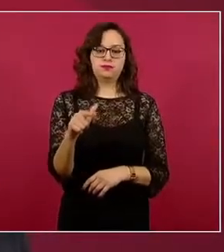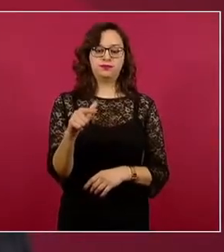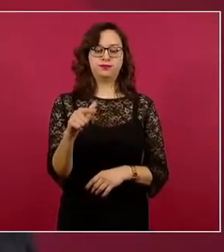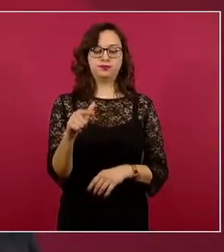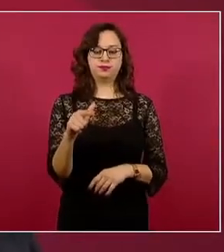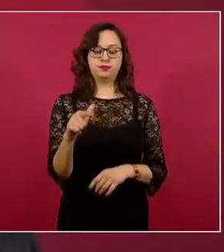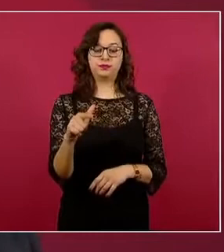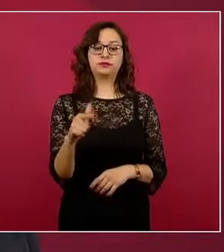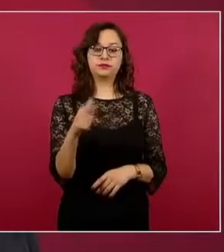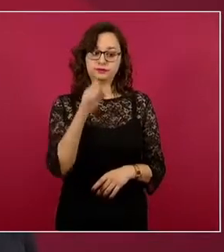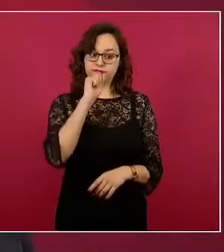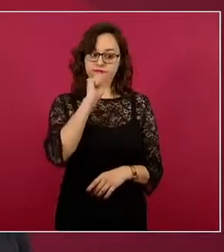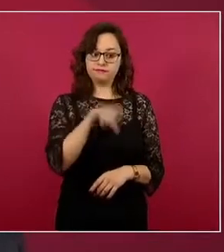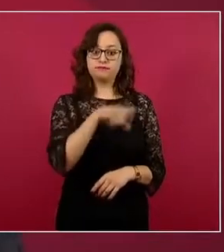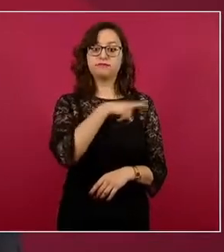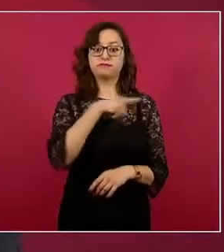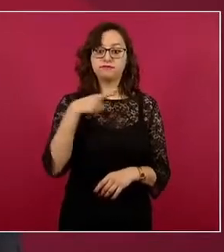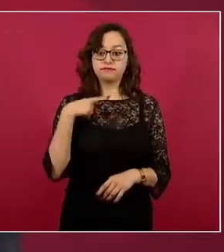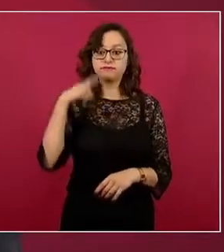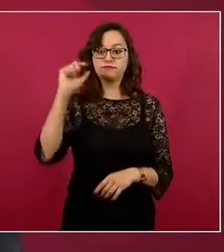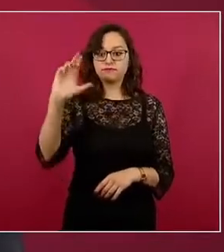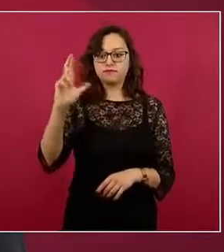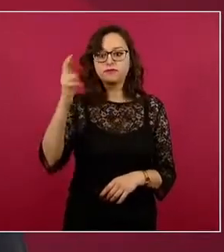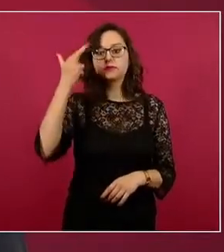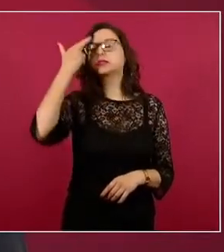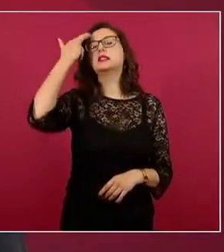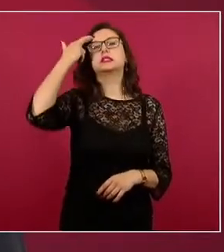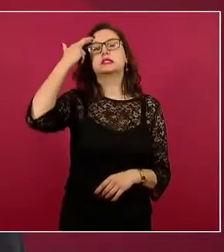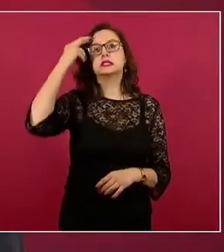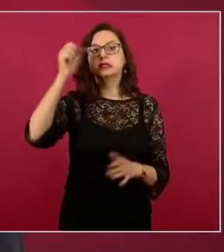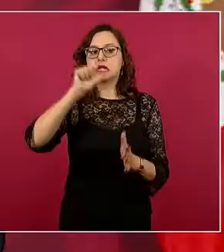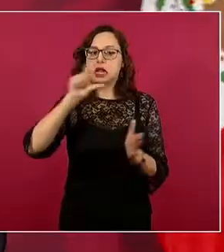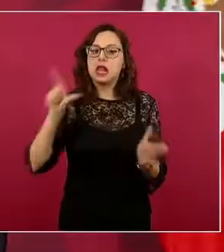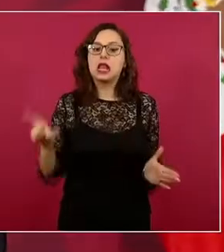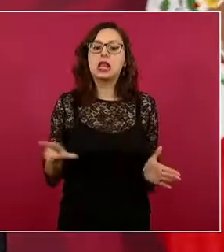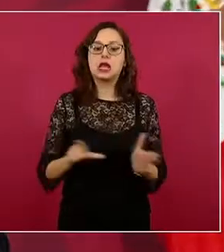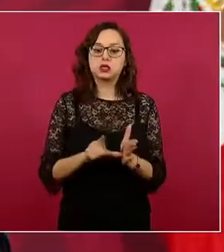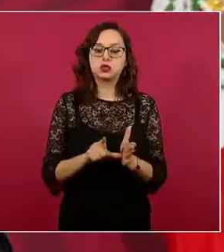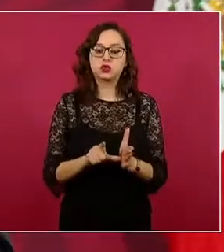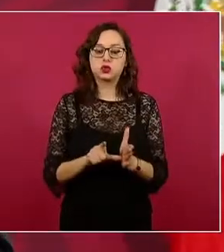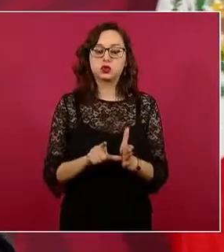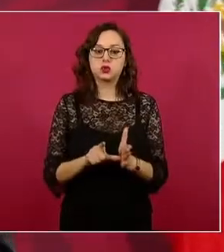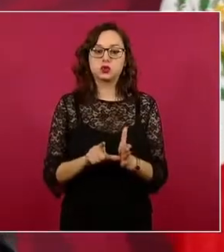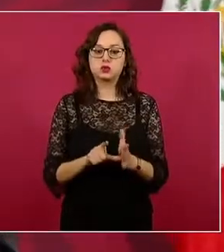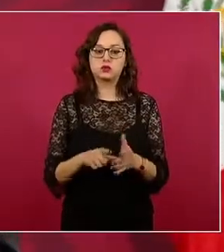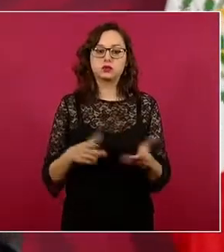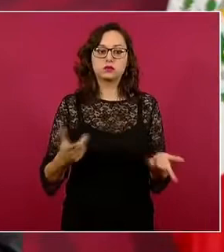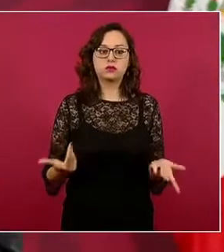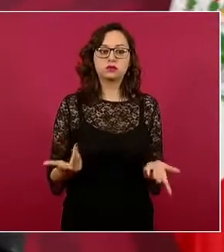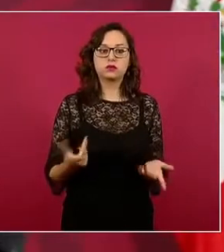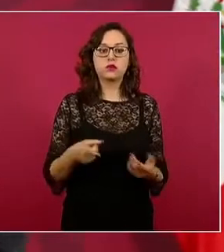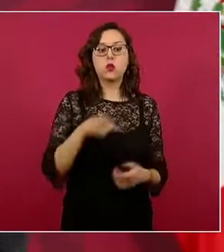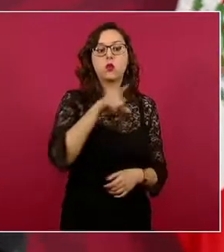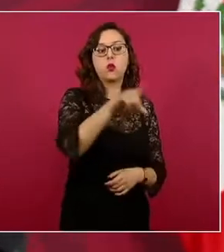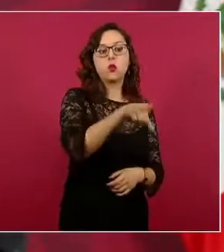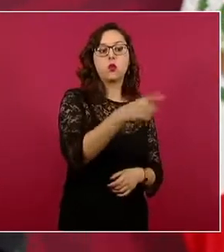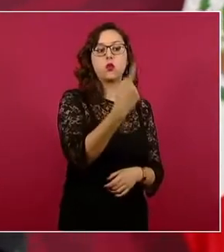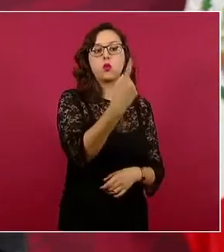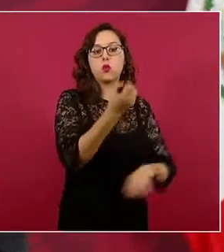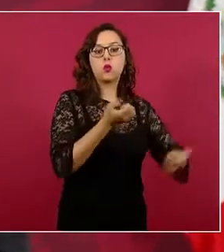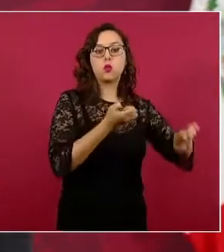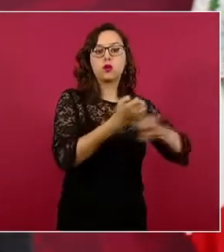Acuérdense también, porque son lecciones, la deuda de uno,